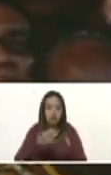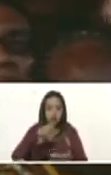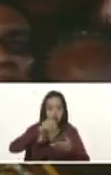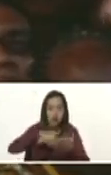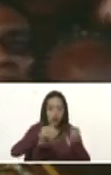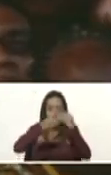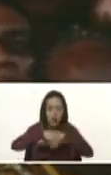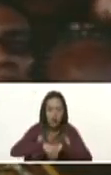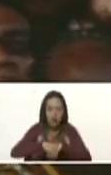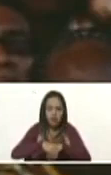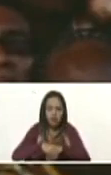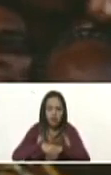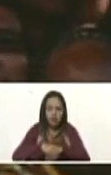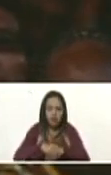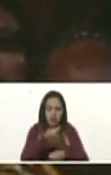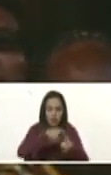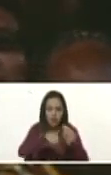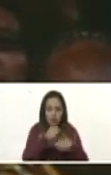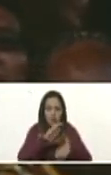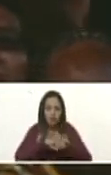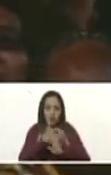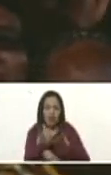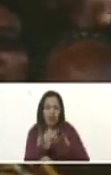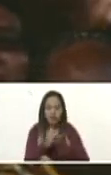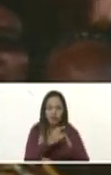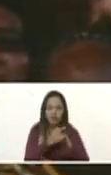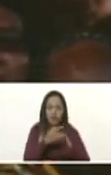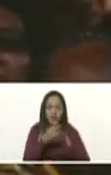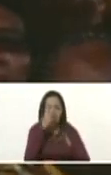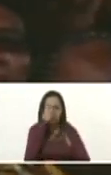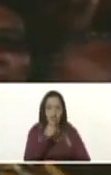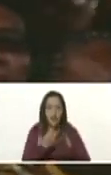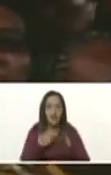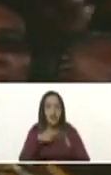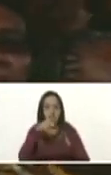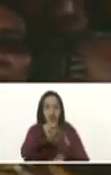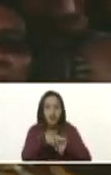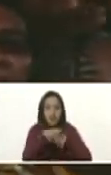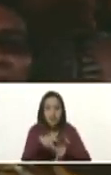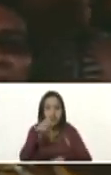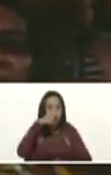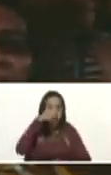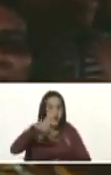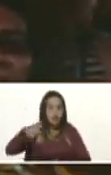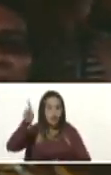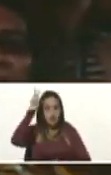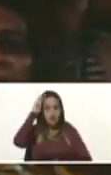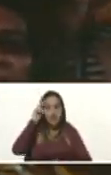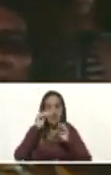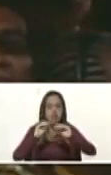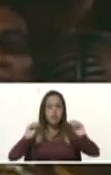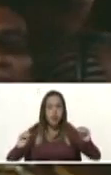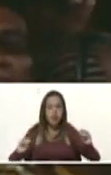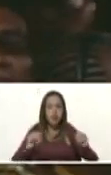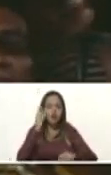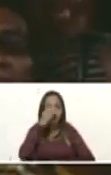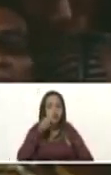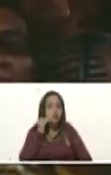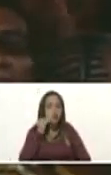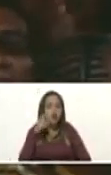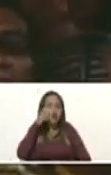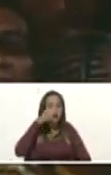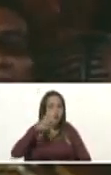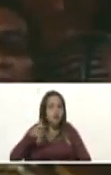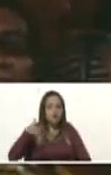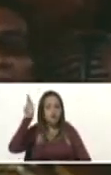erigen como tratados neocoloniales que empobrecen al campesino y a los pueblos indígenas. Llamamos a la juventud de nuestros pueblos